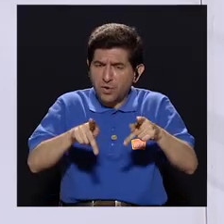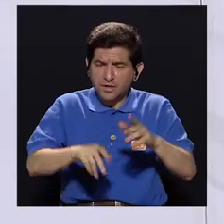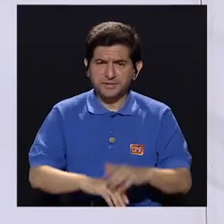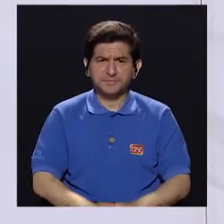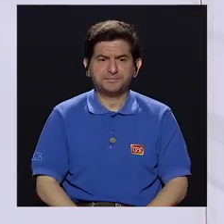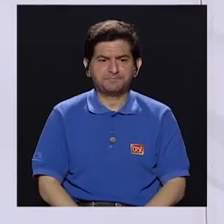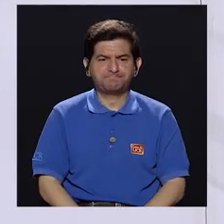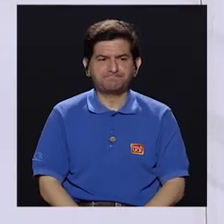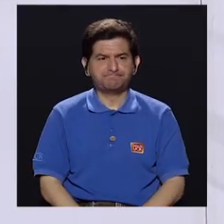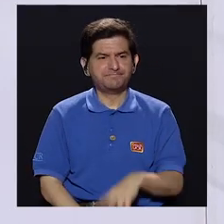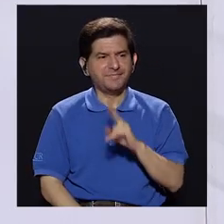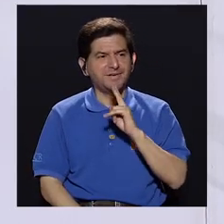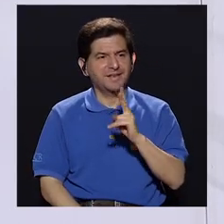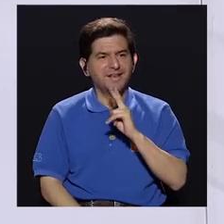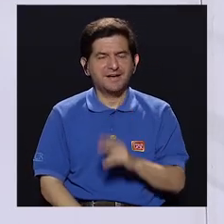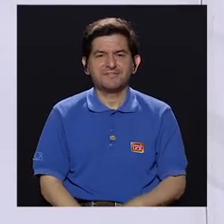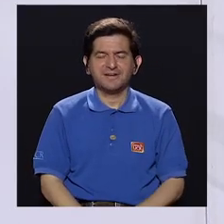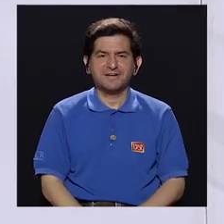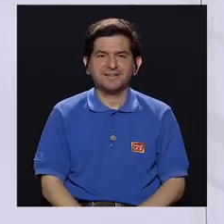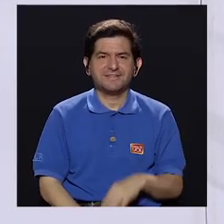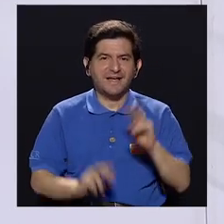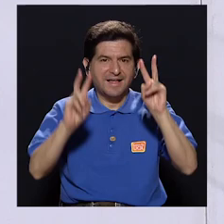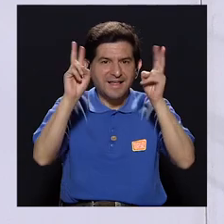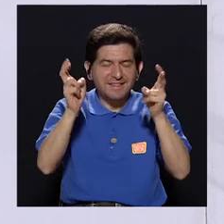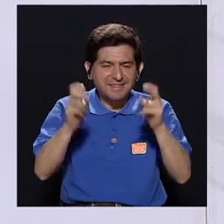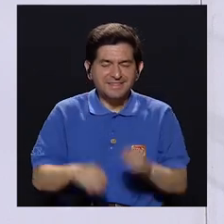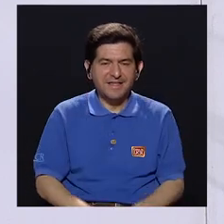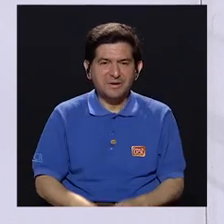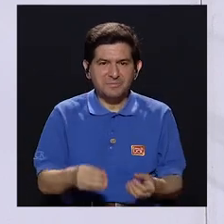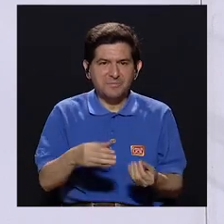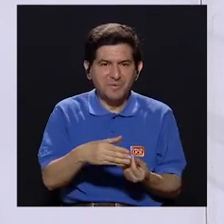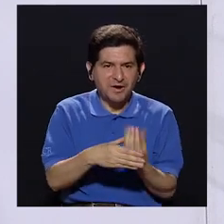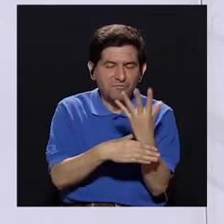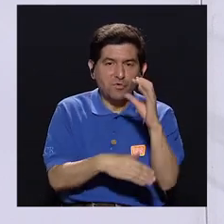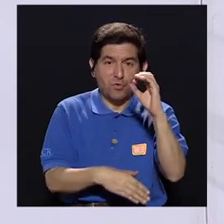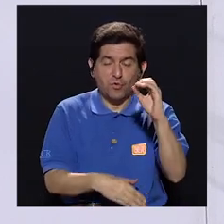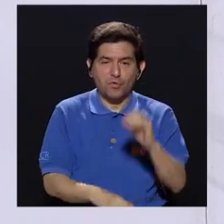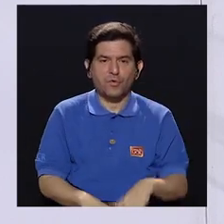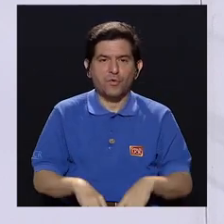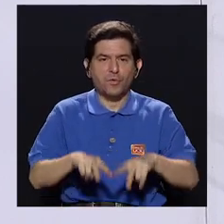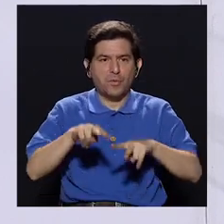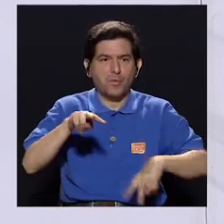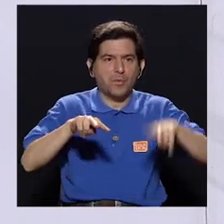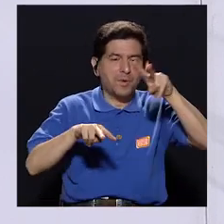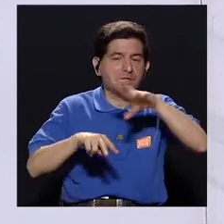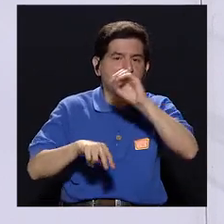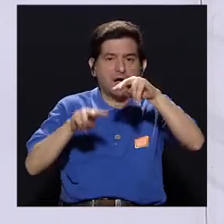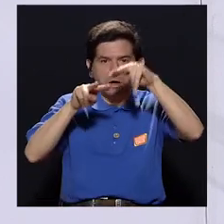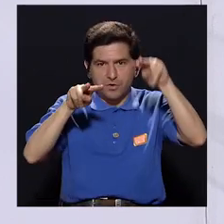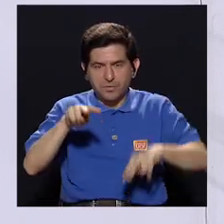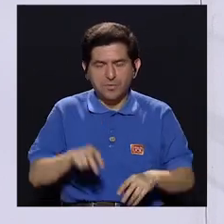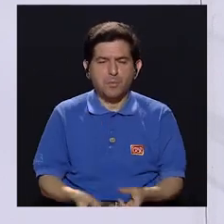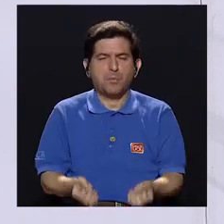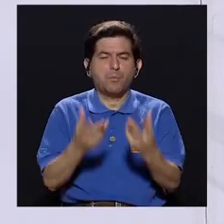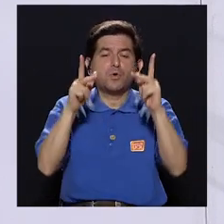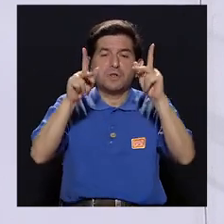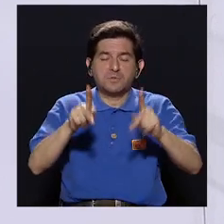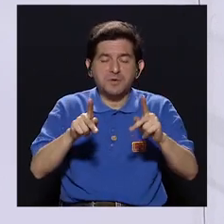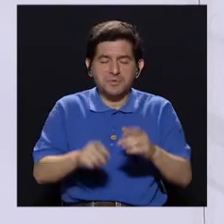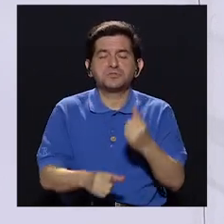Bueno en realidad orquídeas el tema orquídeas tiene la ventaja y desventaja que hay muchísima gente trabajando en eso